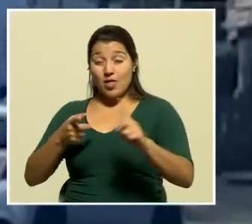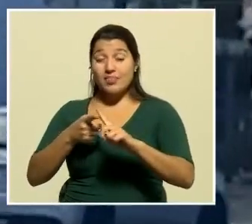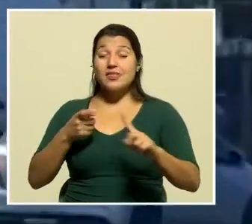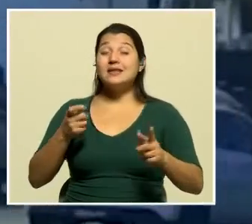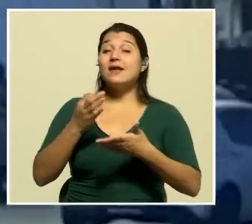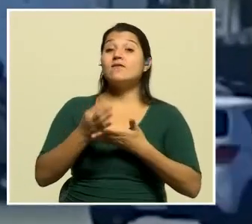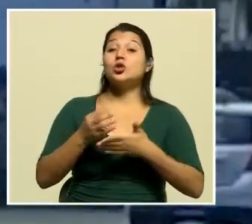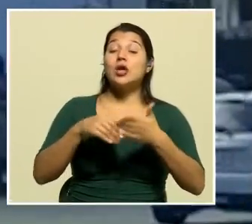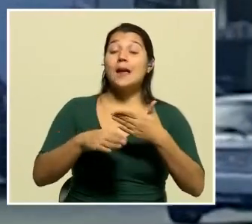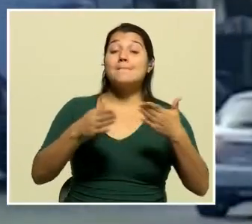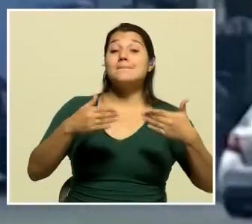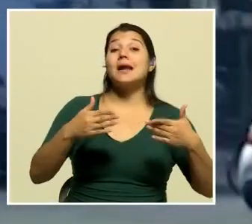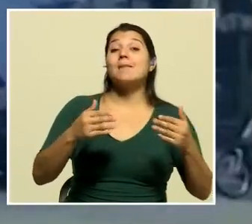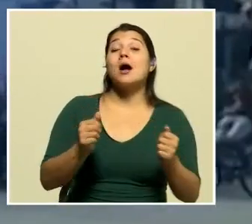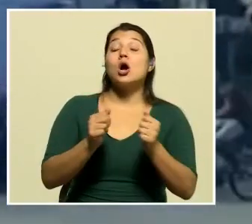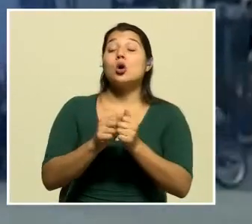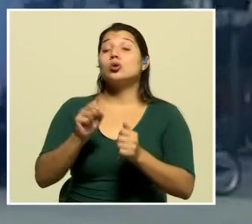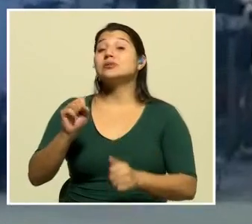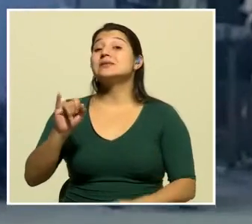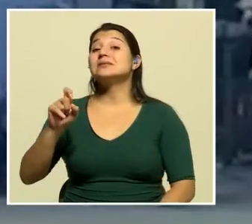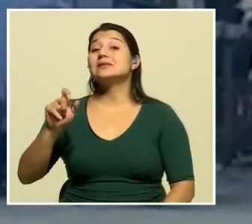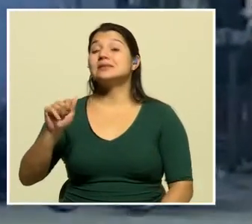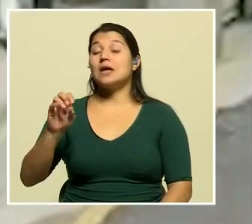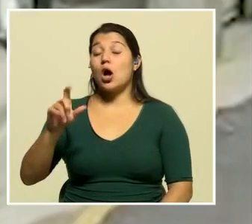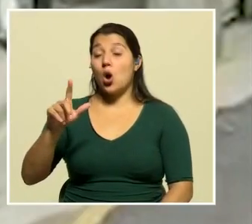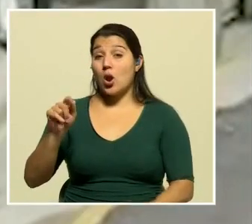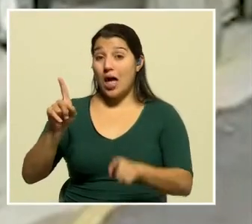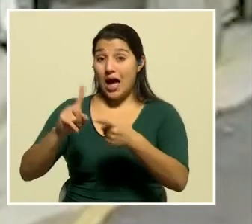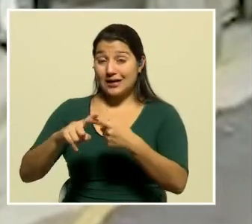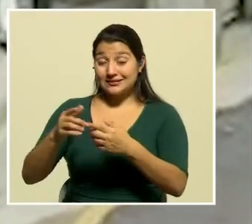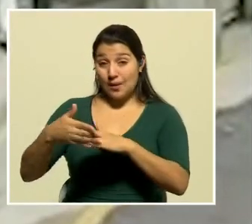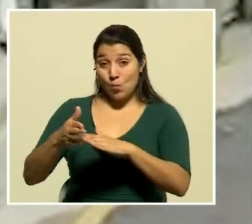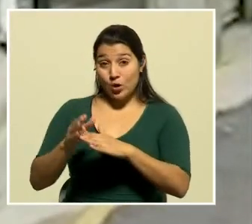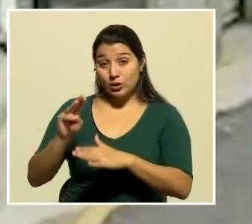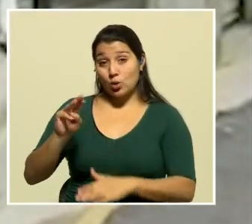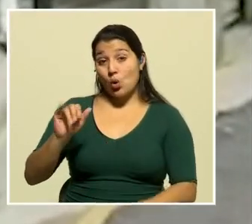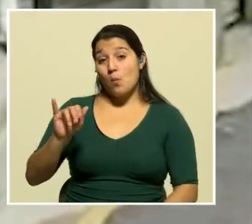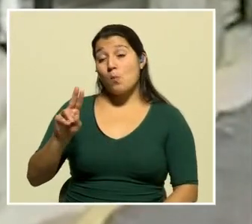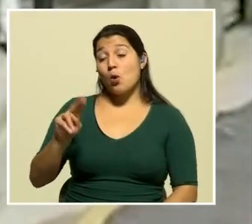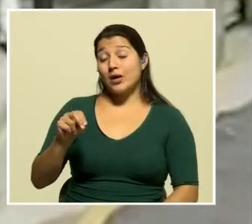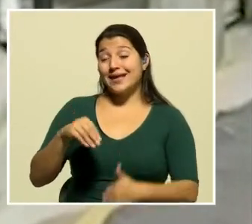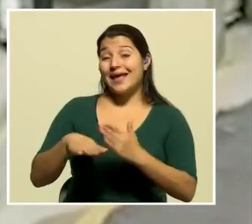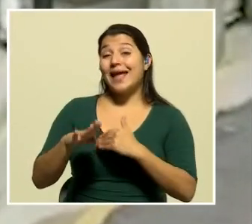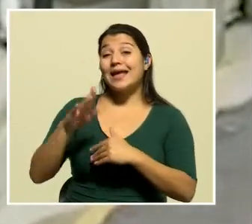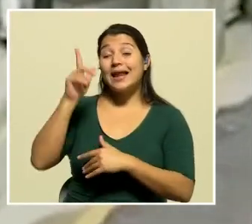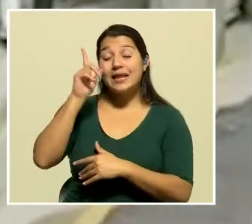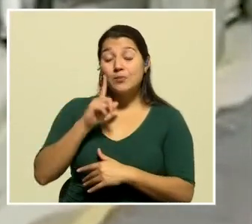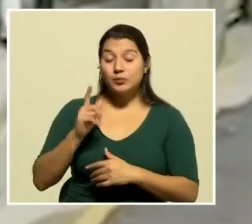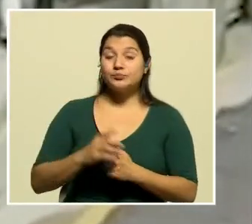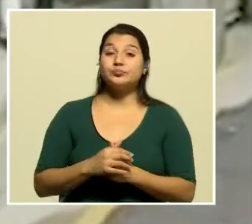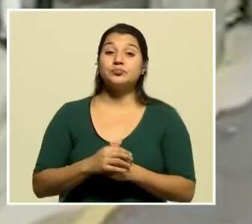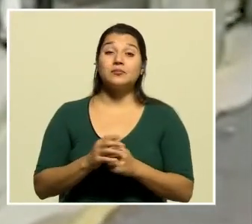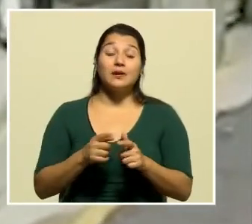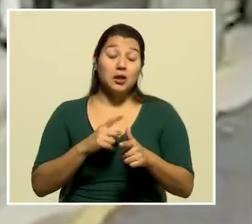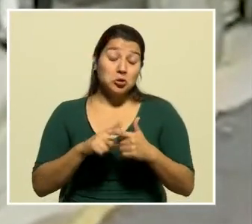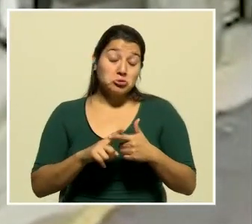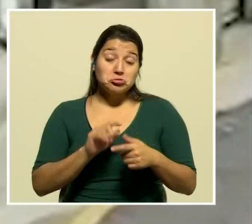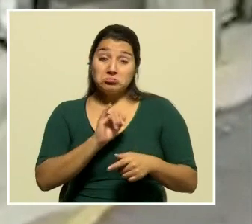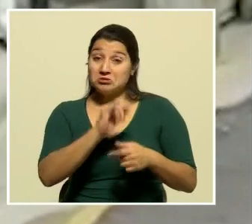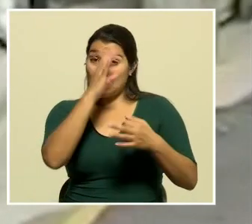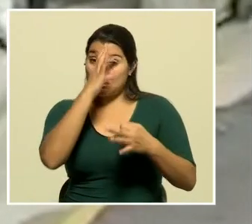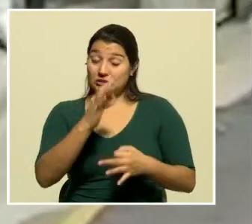Panamá en Zigzaola hasta el puerto de Moín en Limón. Es así como una medida, nos parece que